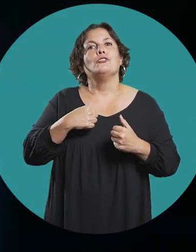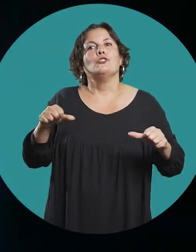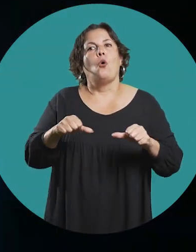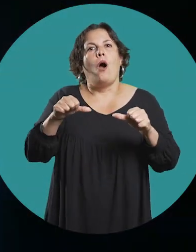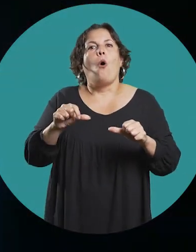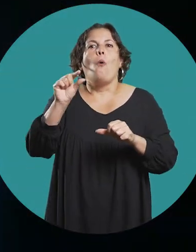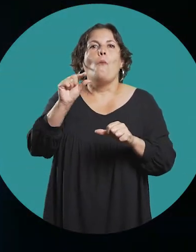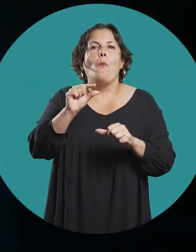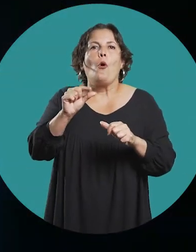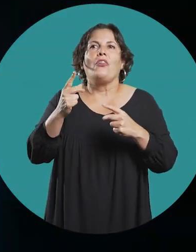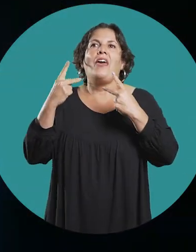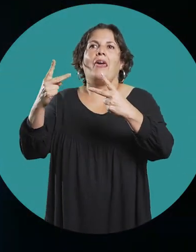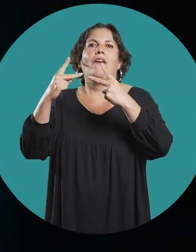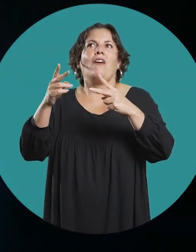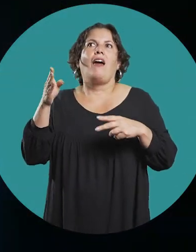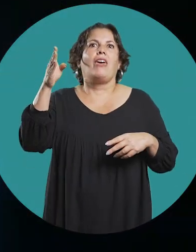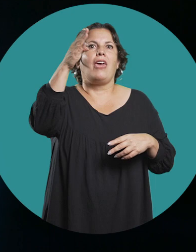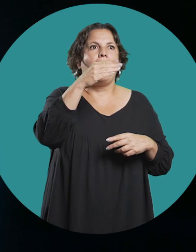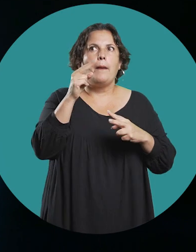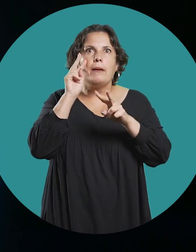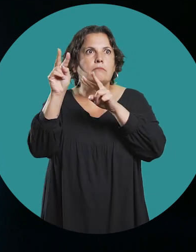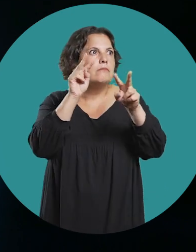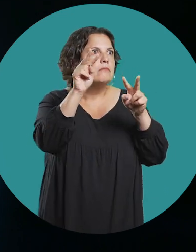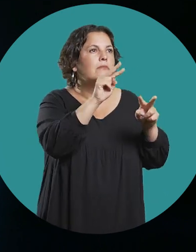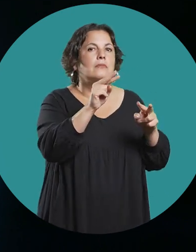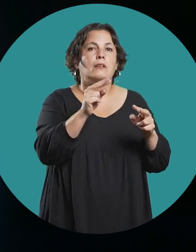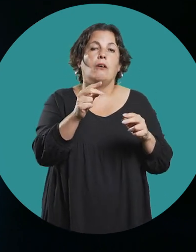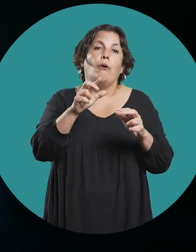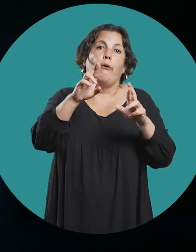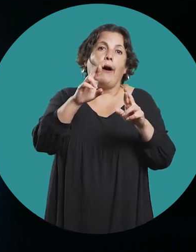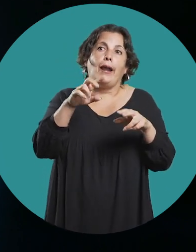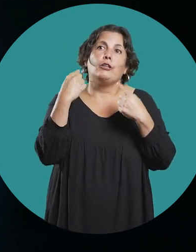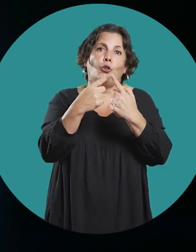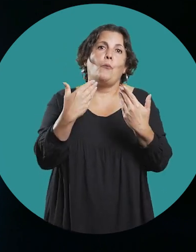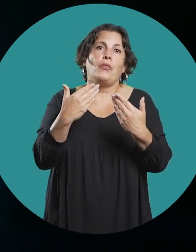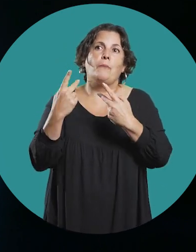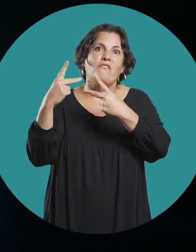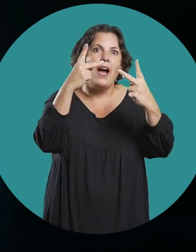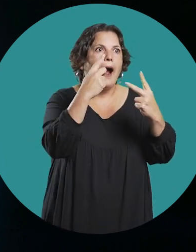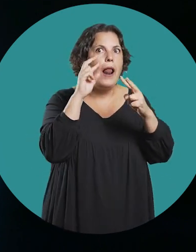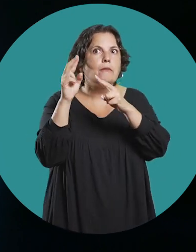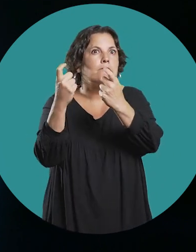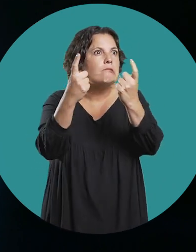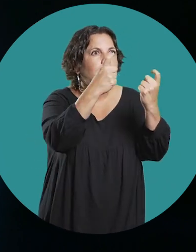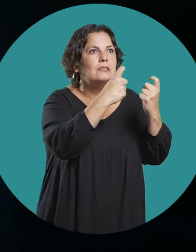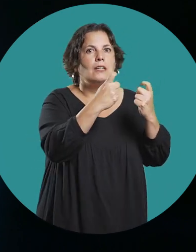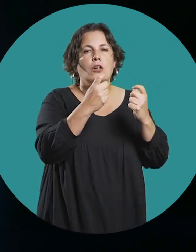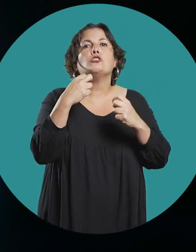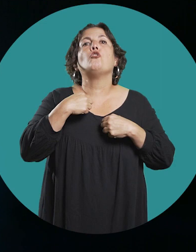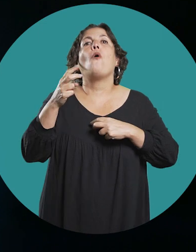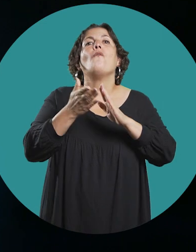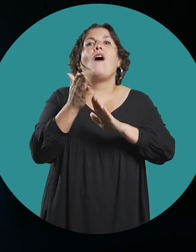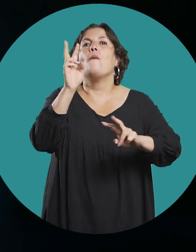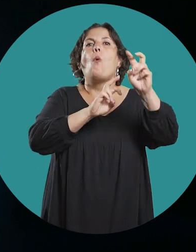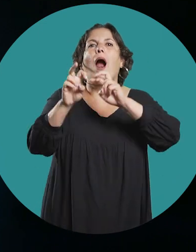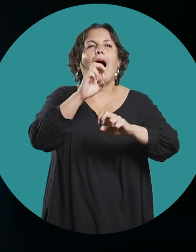de viajera, embajadora yendo de ojos. Qué bueno sería que todos estuviéramos viajando, inspirándonos, buscando. Yo voy buscando